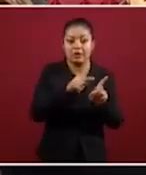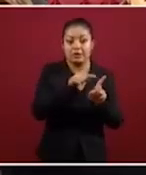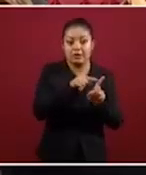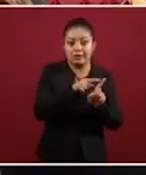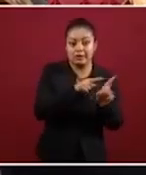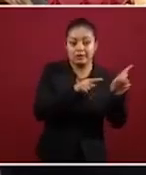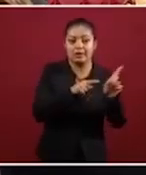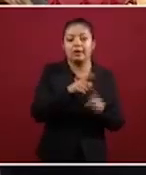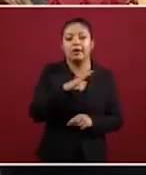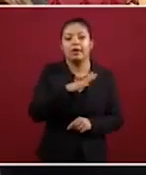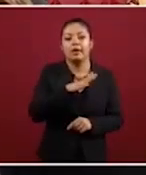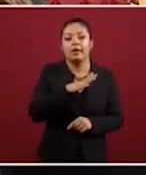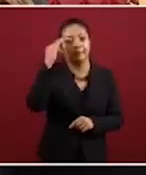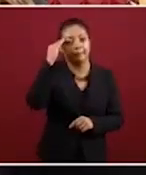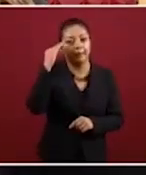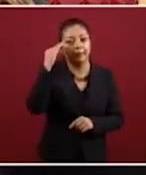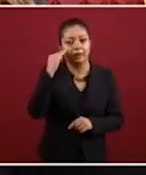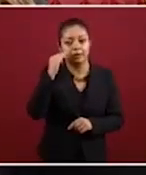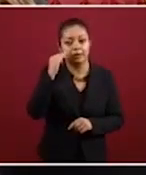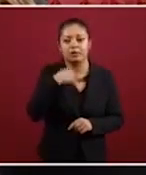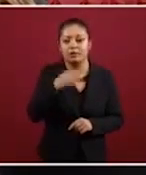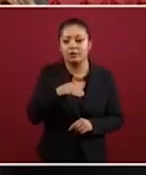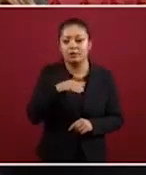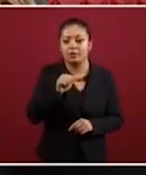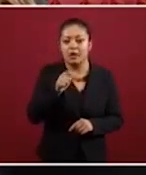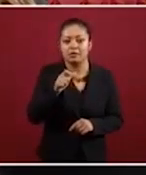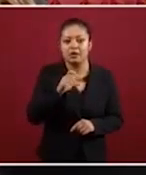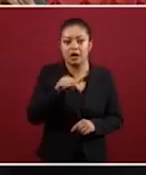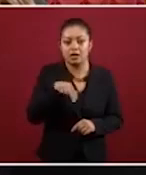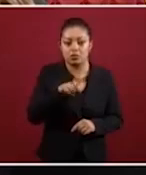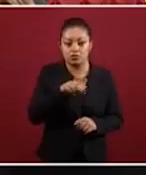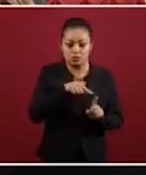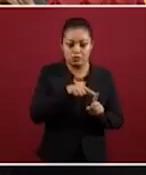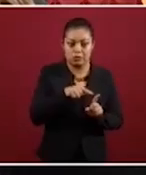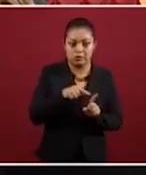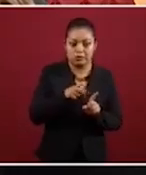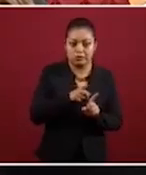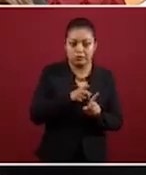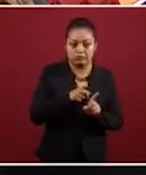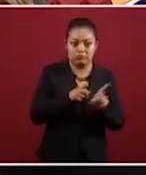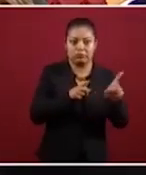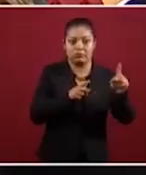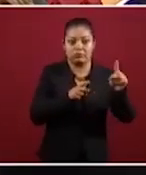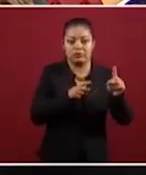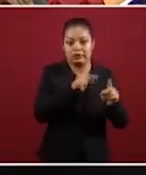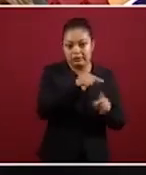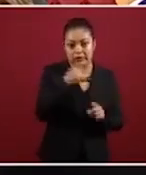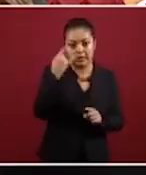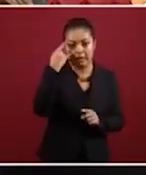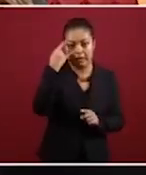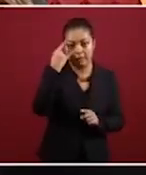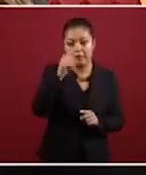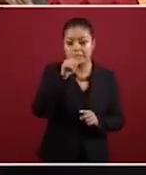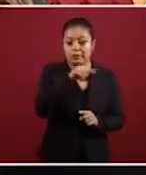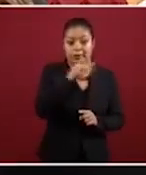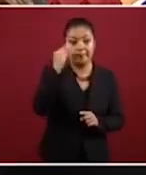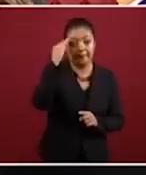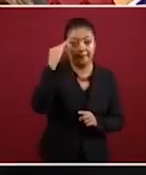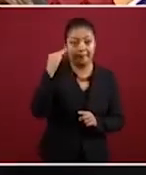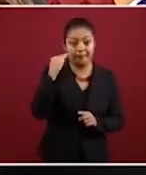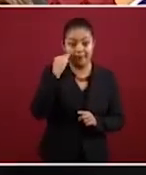Mérida, obviamente pasamos por Mashcanú, Calquiní antes en territorio campechano. En Mérida hay